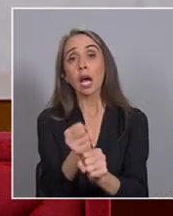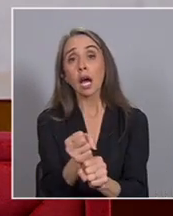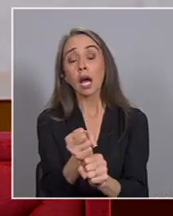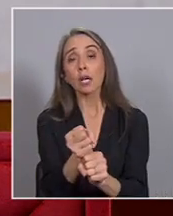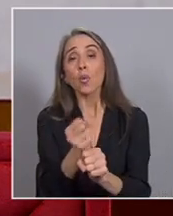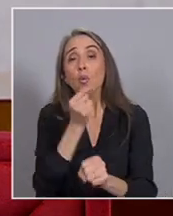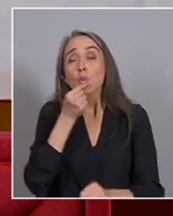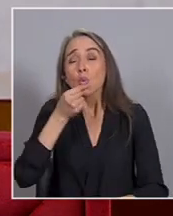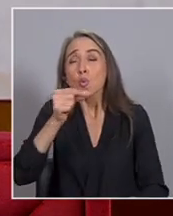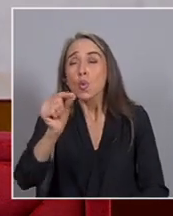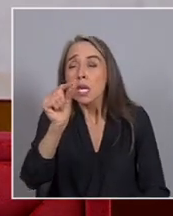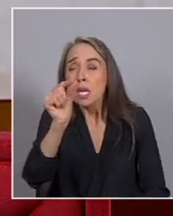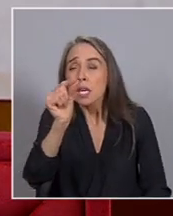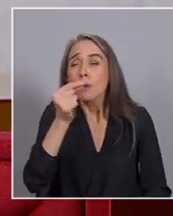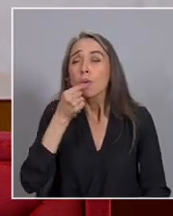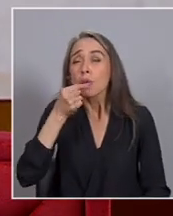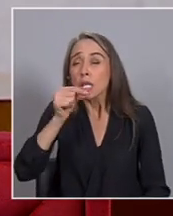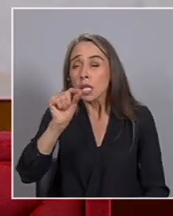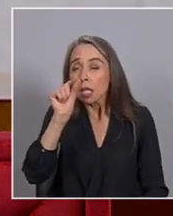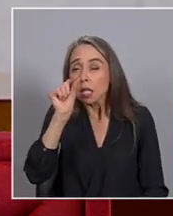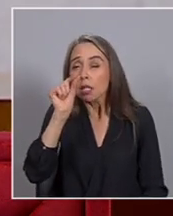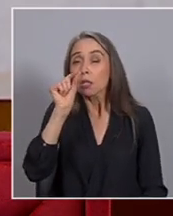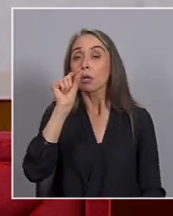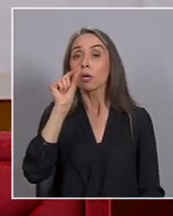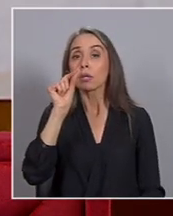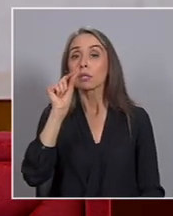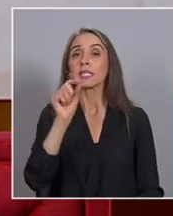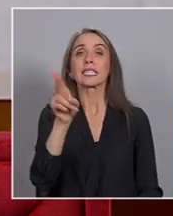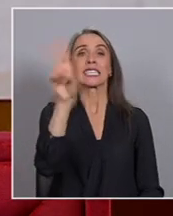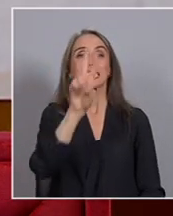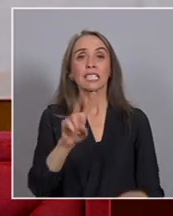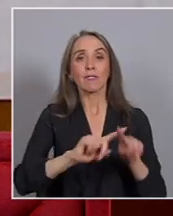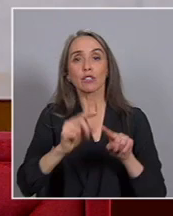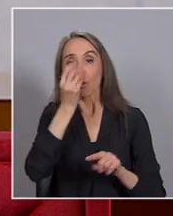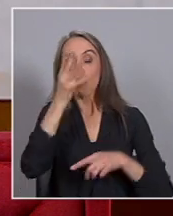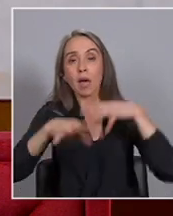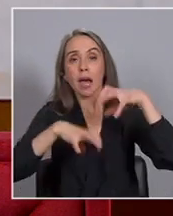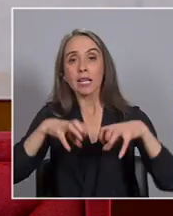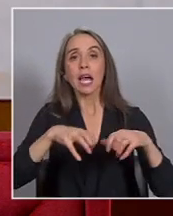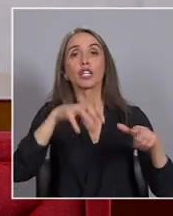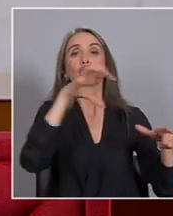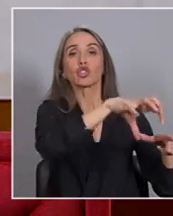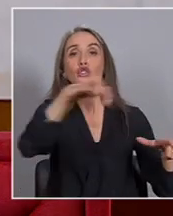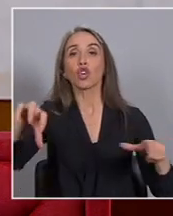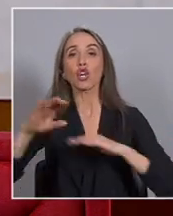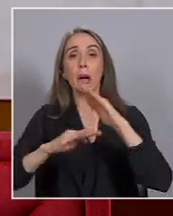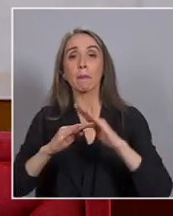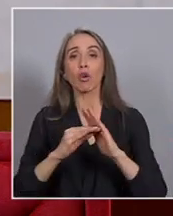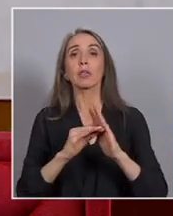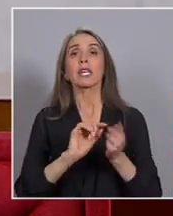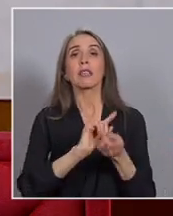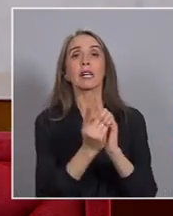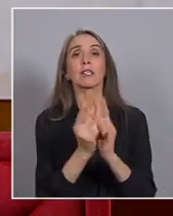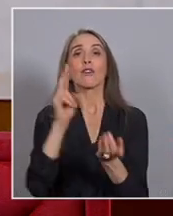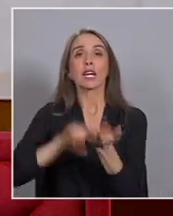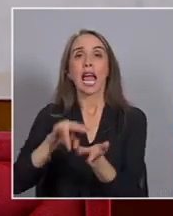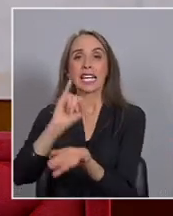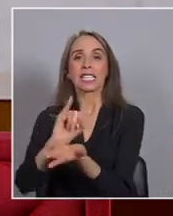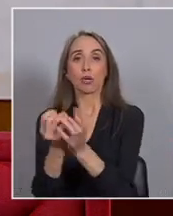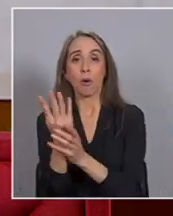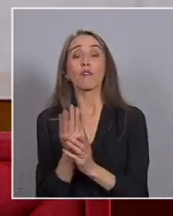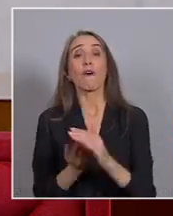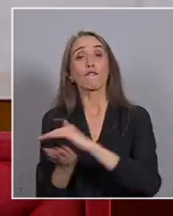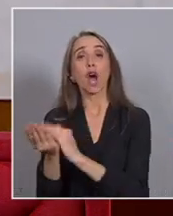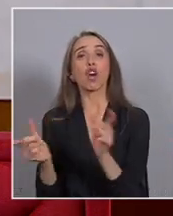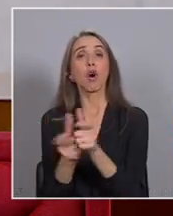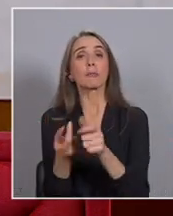estemos muy cerca, que el servicio de biodiversidad y áreas protegidas sea una realidad. Ya salió de la mixta, falta